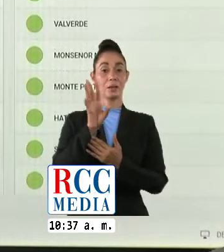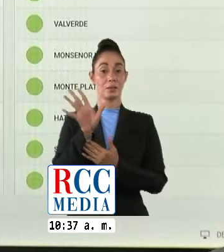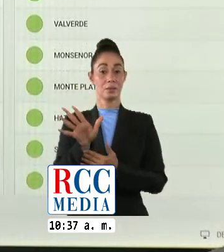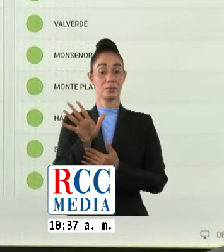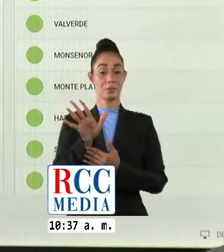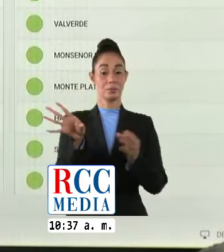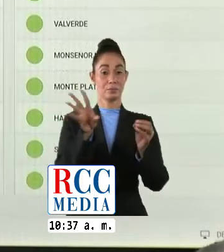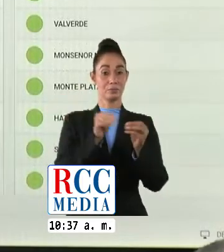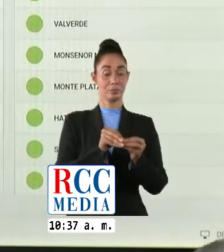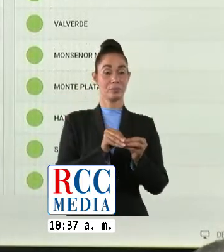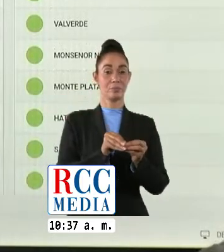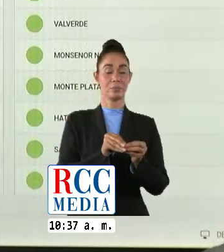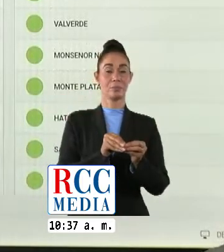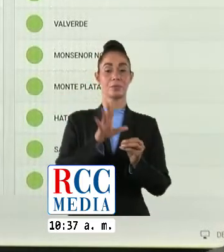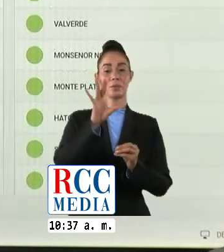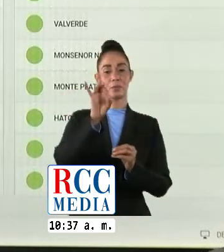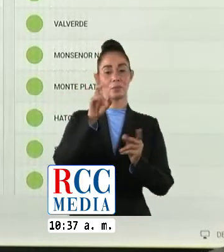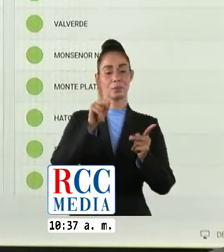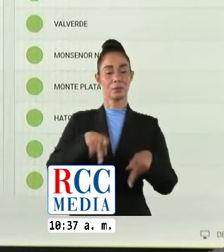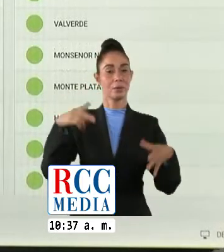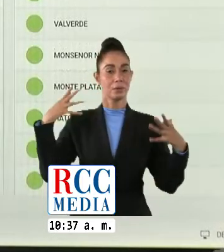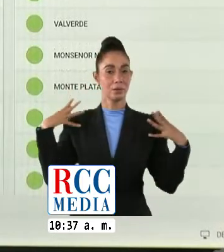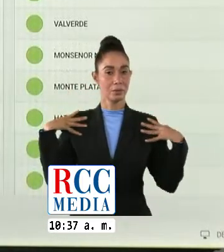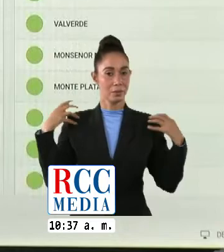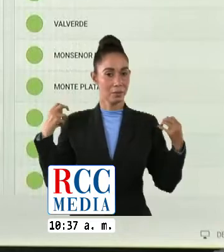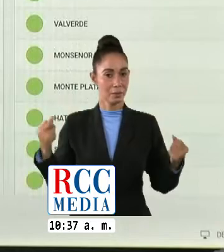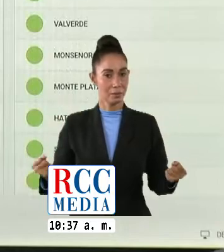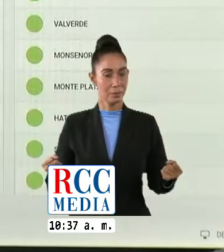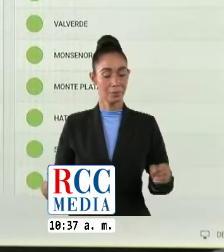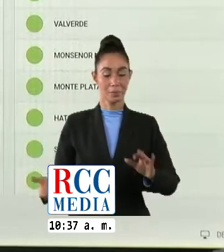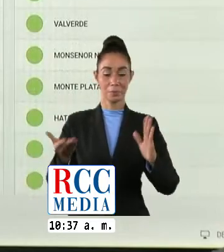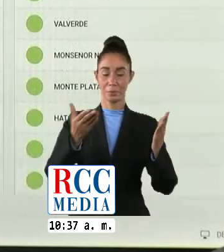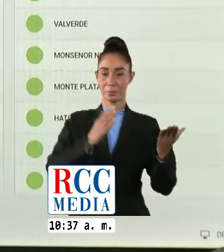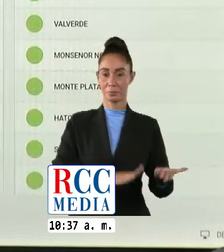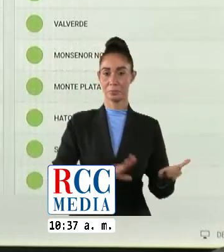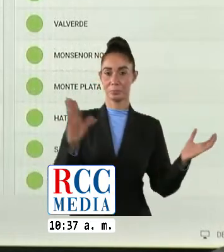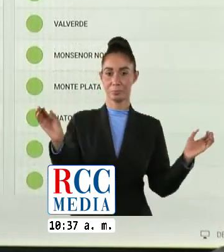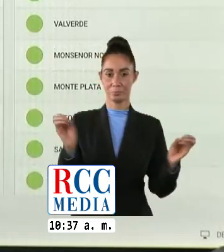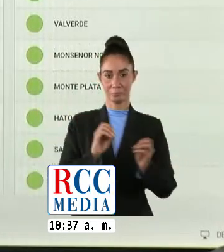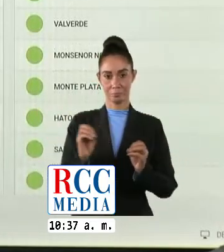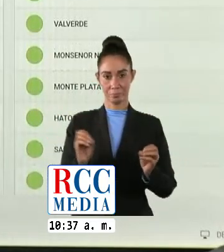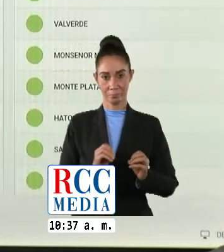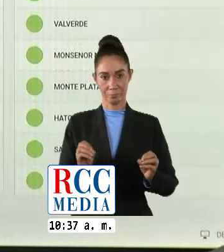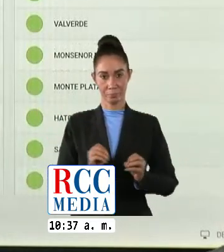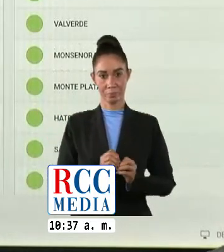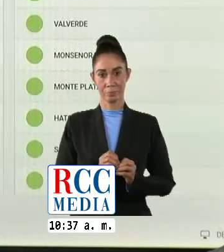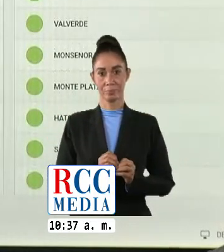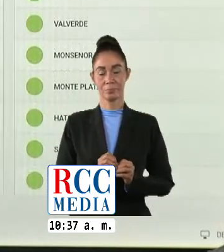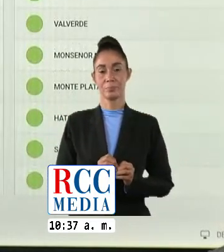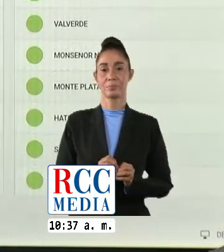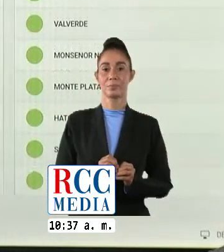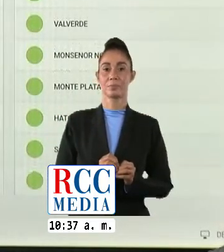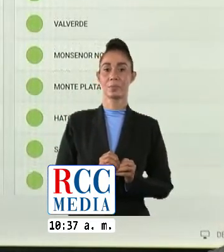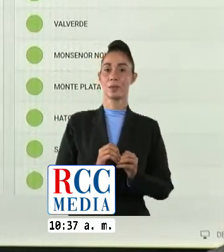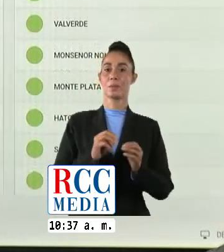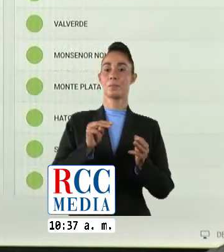55 acumulados, 8 recuperados, 0 fallecimientos. Monseñor